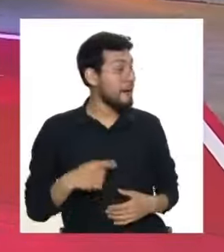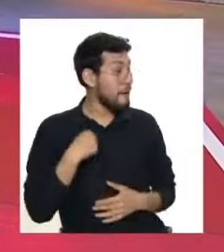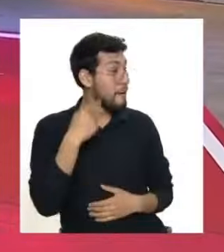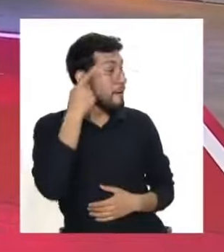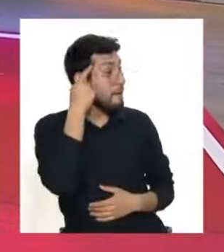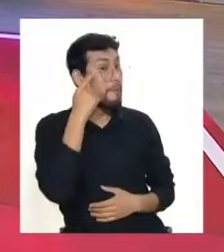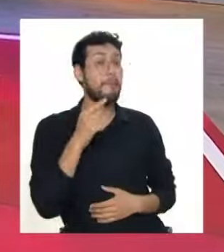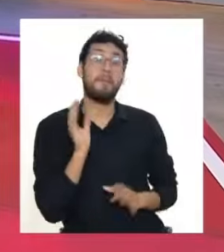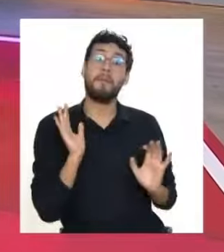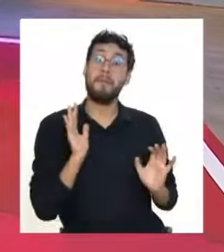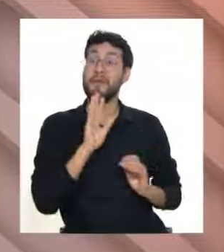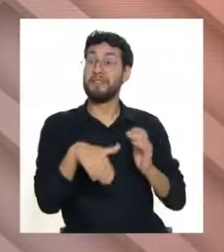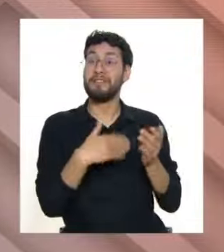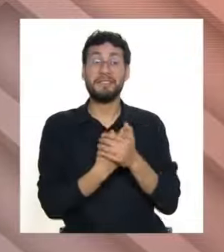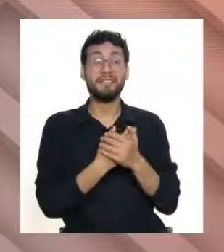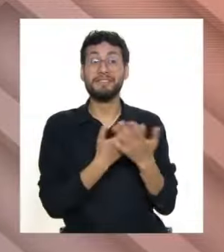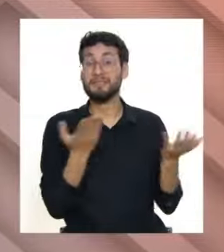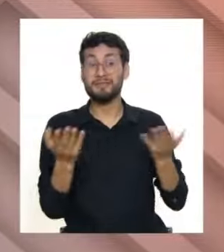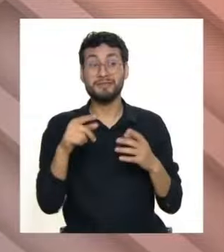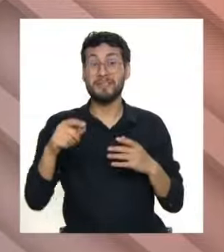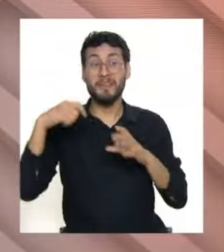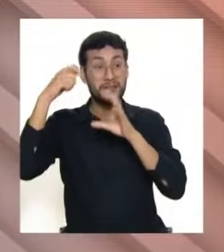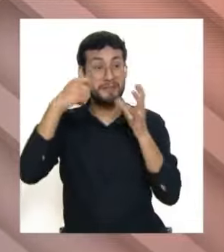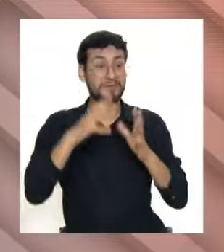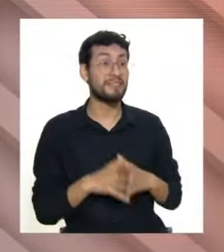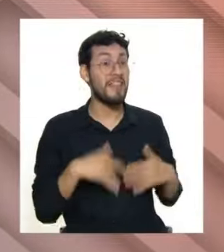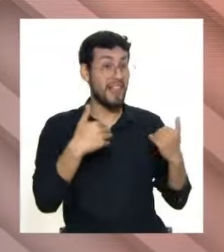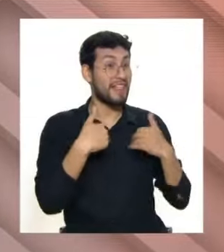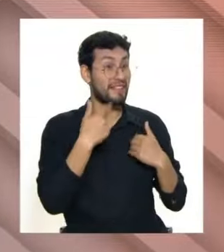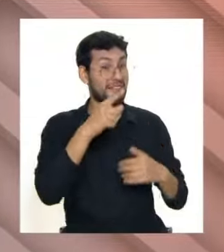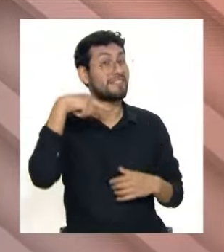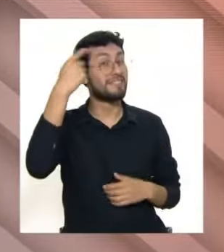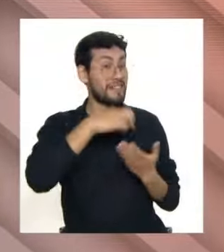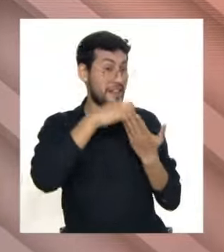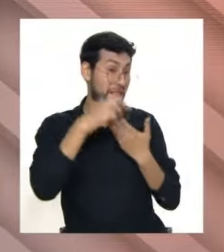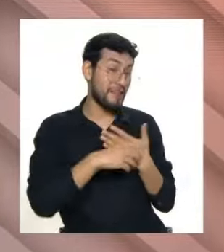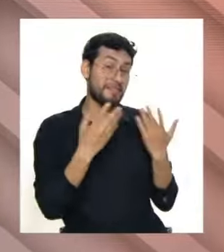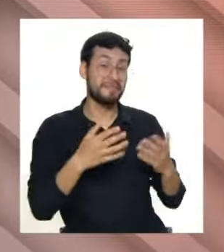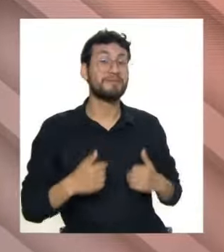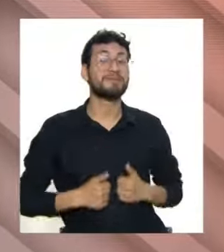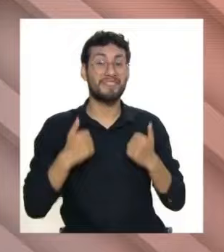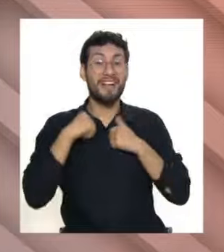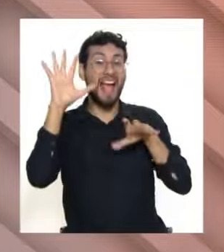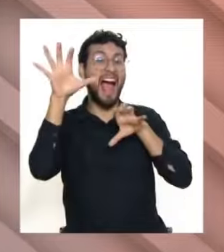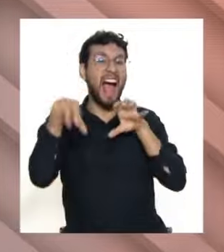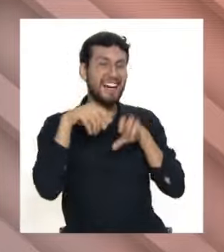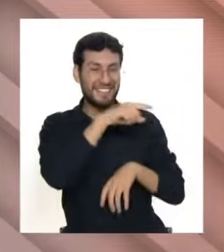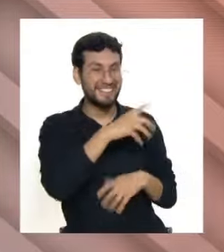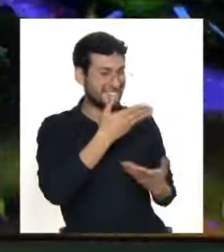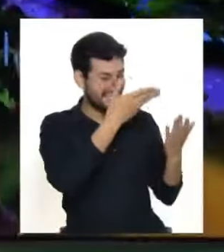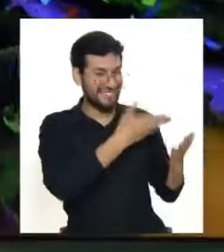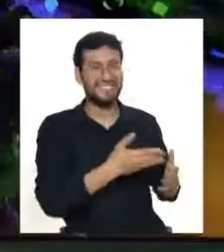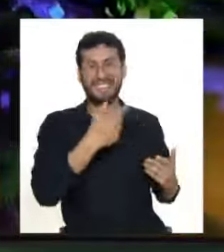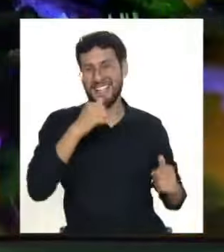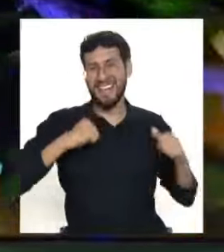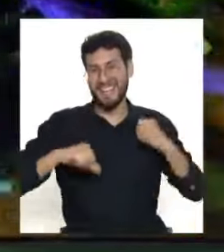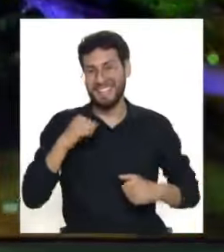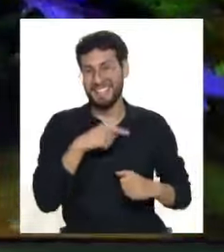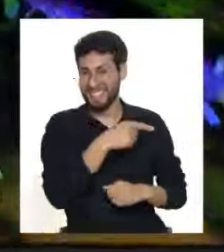que para todas las productoras, ¿no? Para todas las producciones, ya tenemos el próximo proyecto, La Vida de la Tigresa del Oriente. ¡Eso! Ya tenemos a la